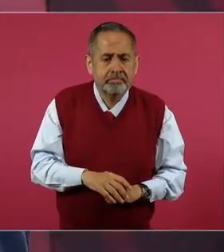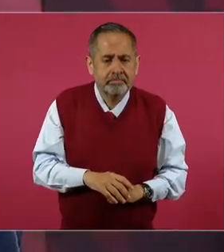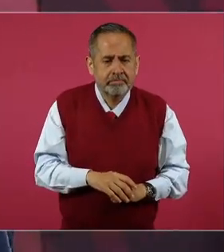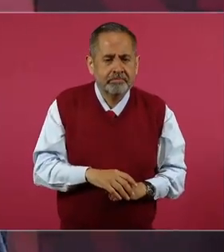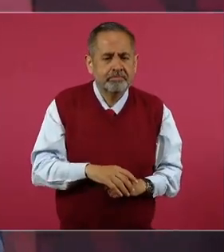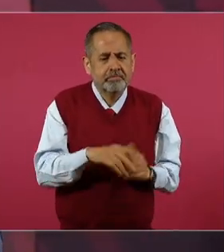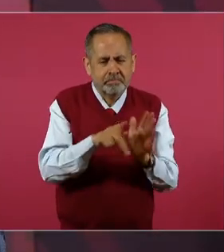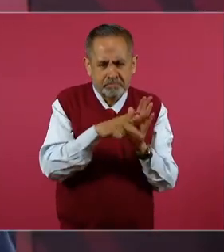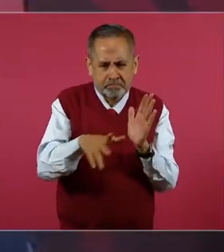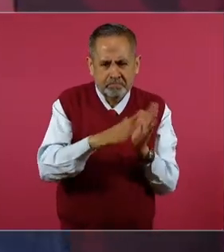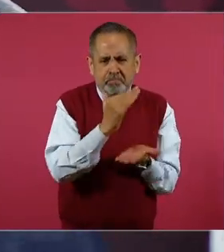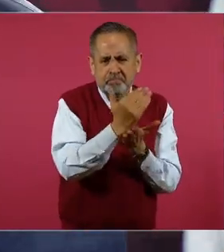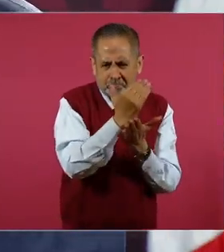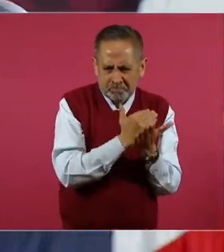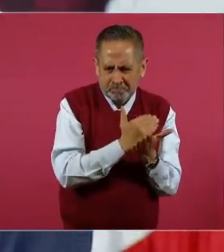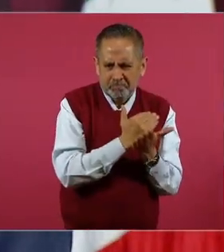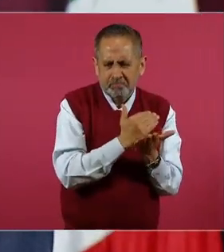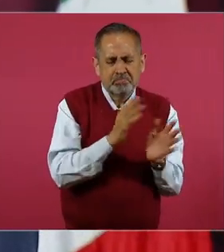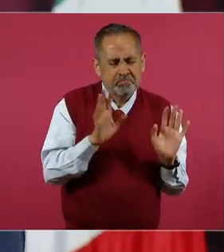limitada,